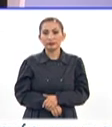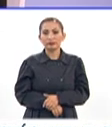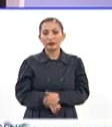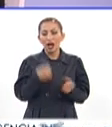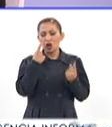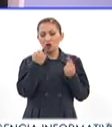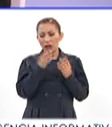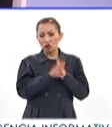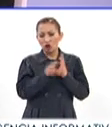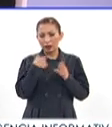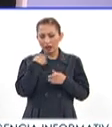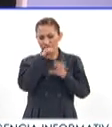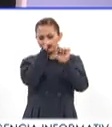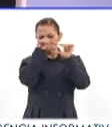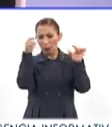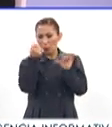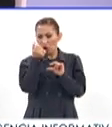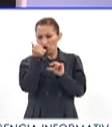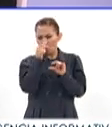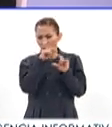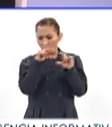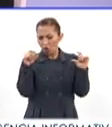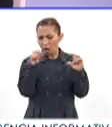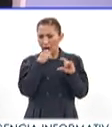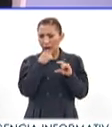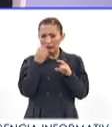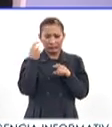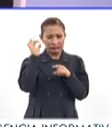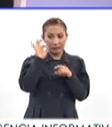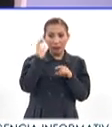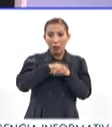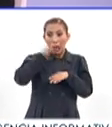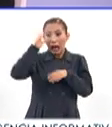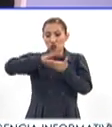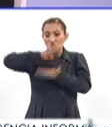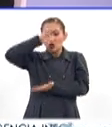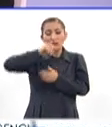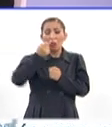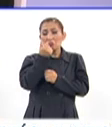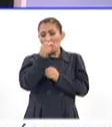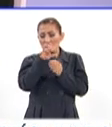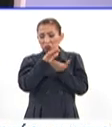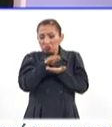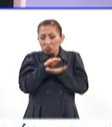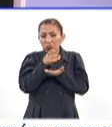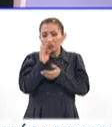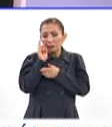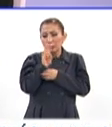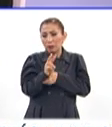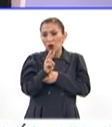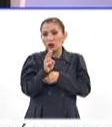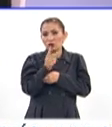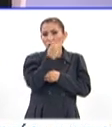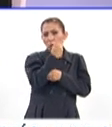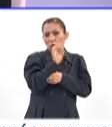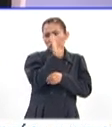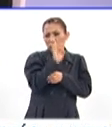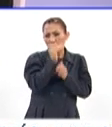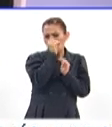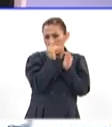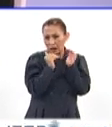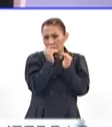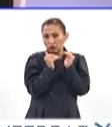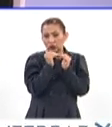algunas consignas de manera muy baja, hasta eso creímos que íbamos a encontrar más, pero fue muy bajo, encontramos menos del